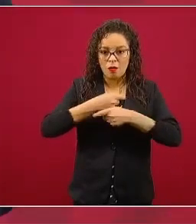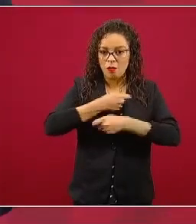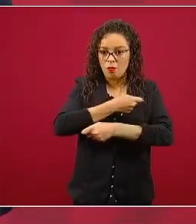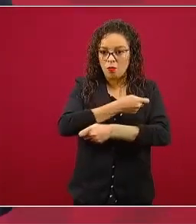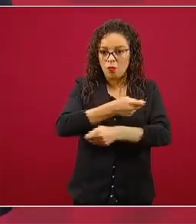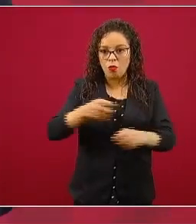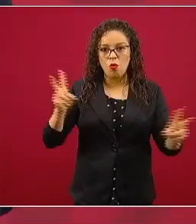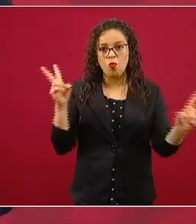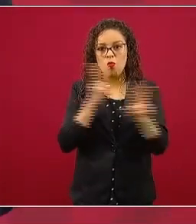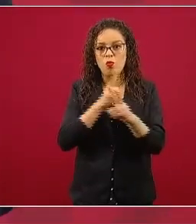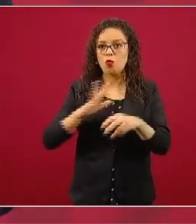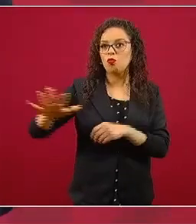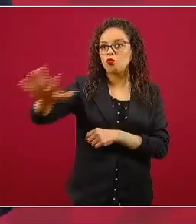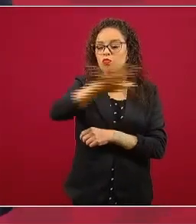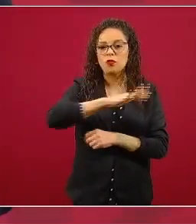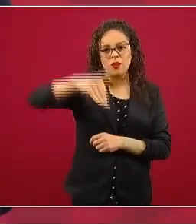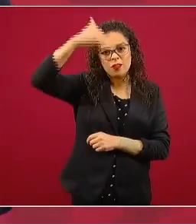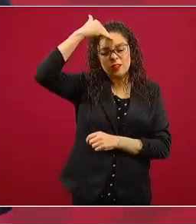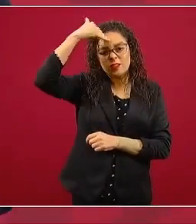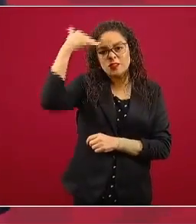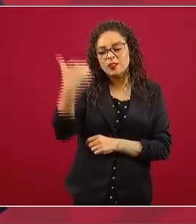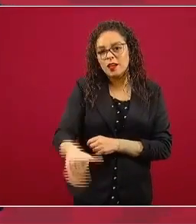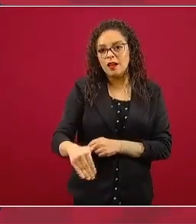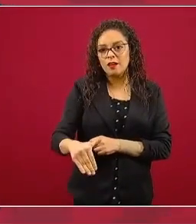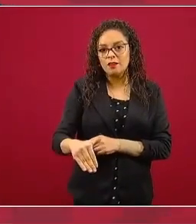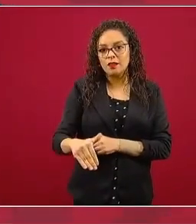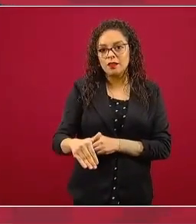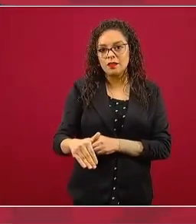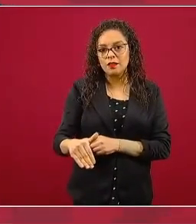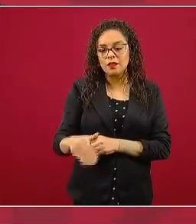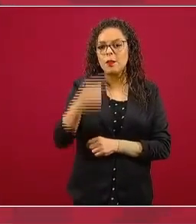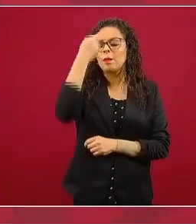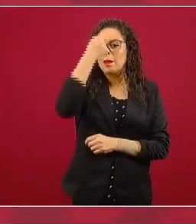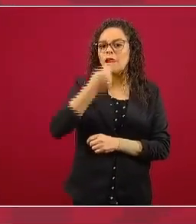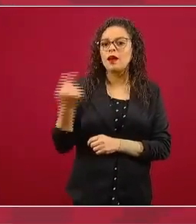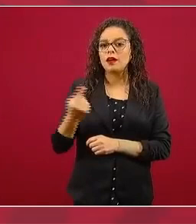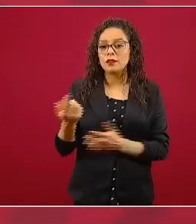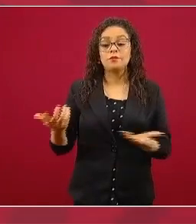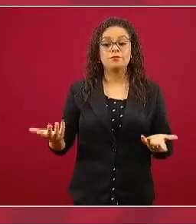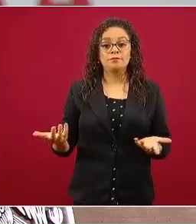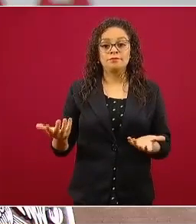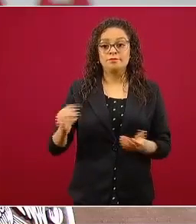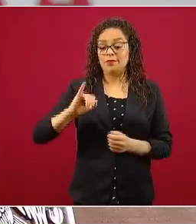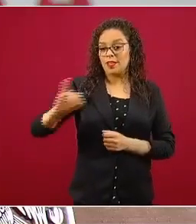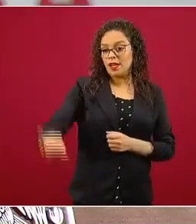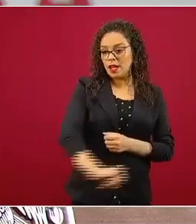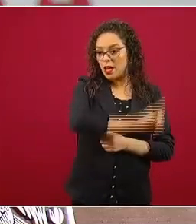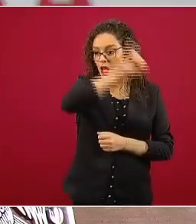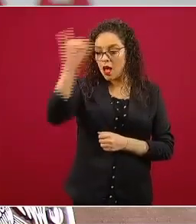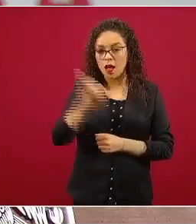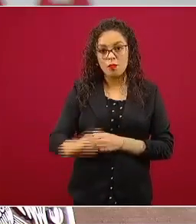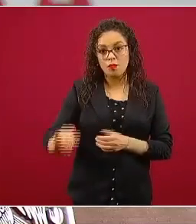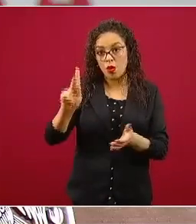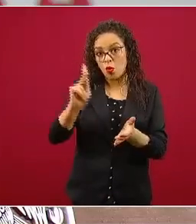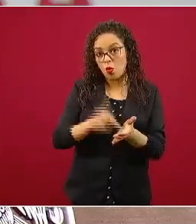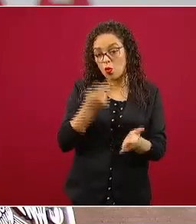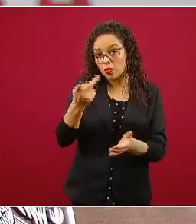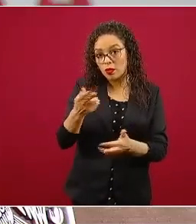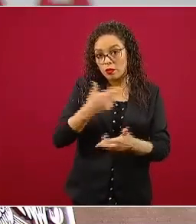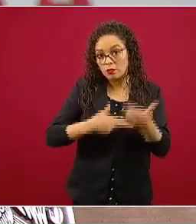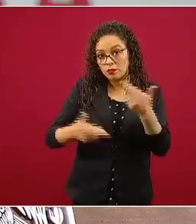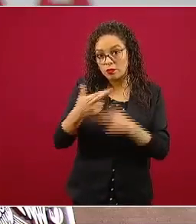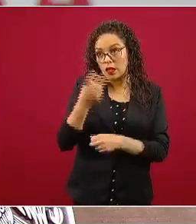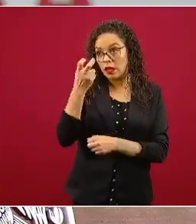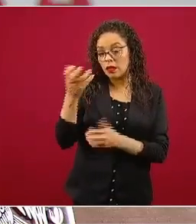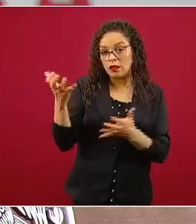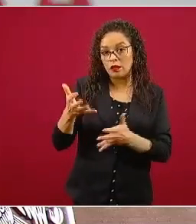jamás se vuelva a llevar a cabo una acción de este tipo.